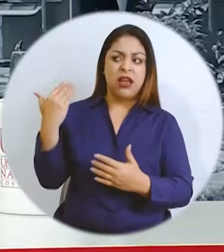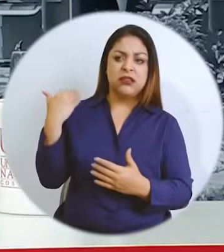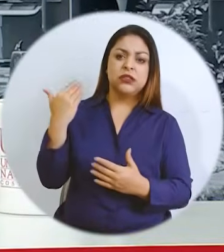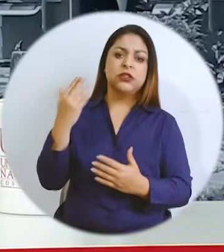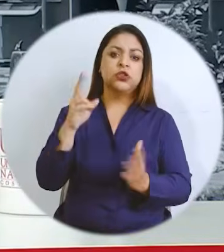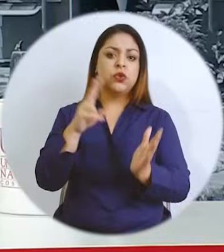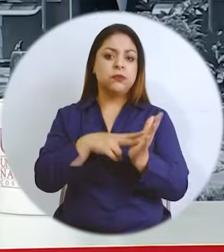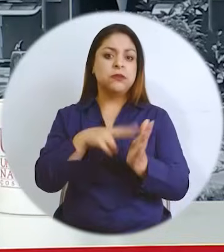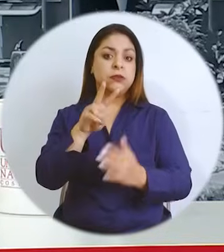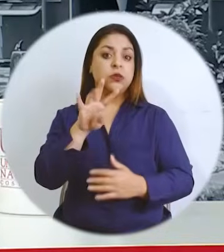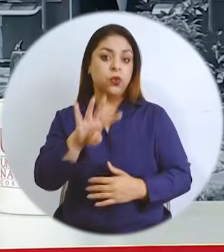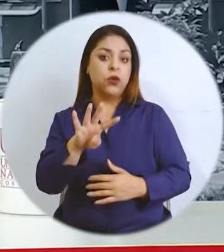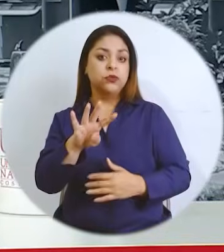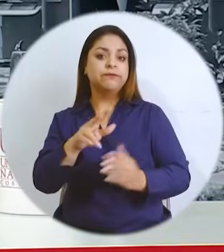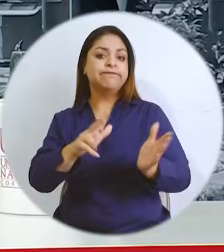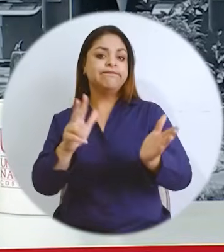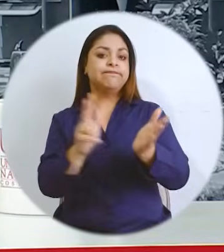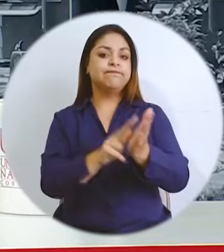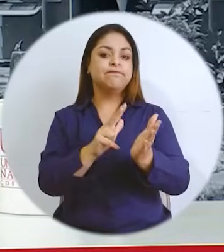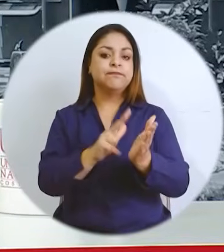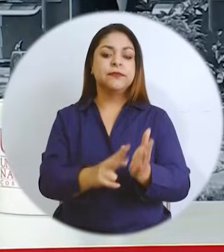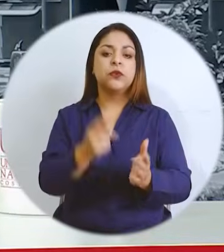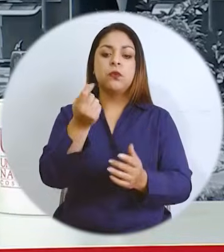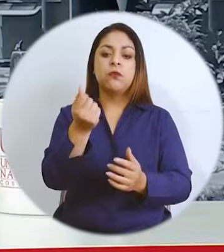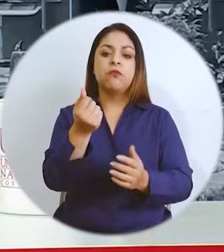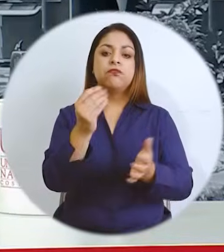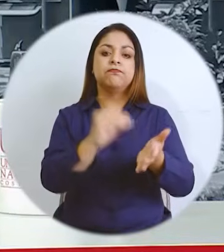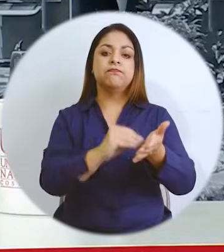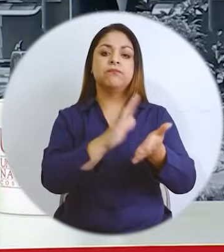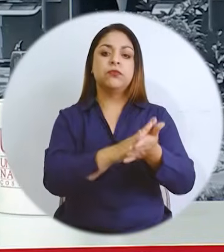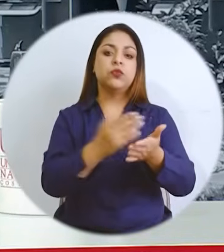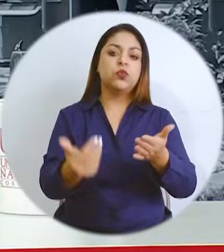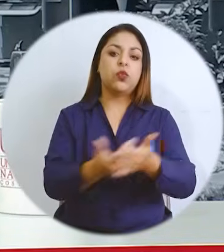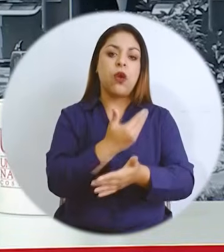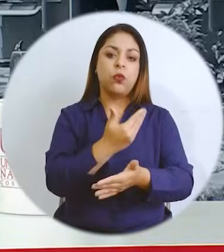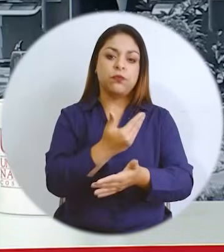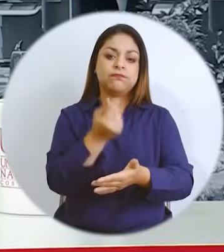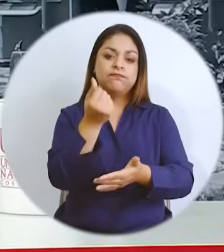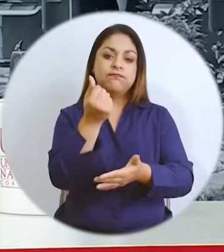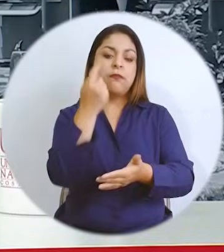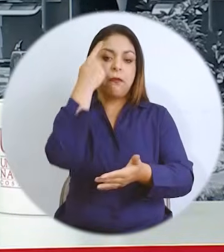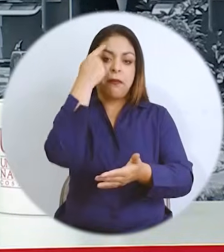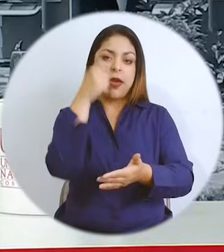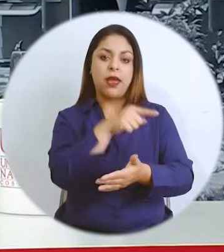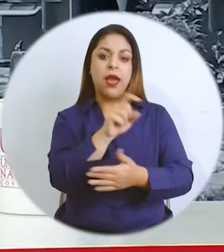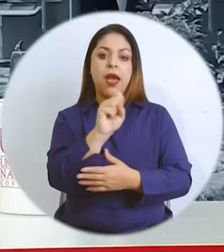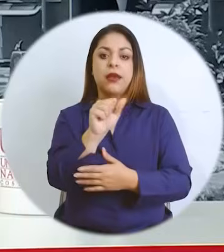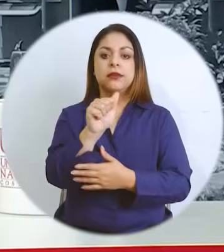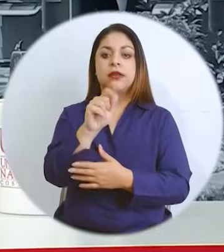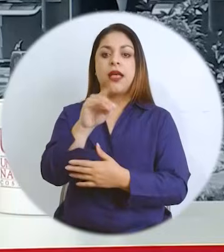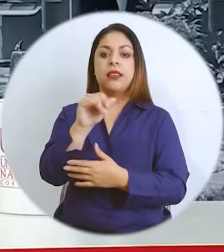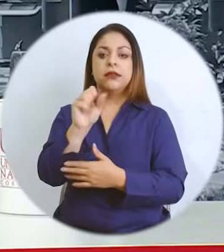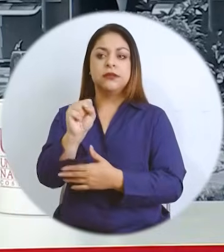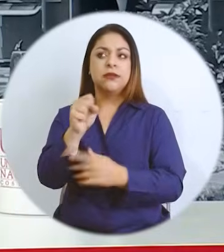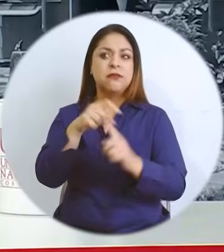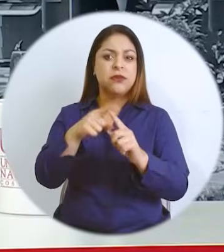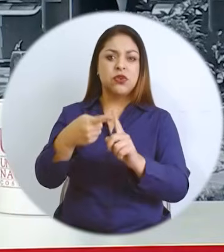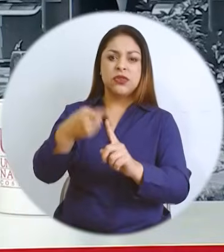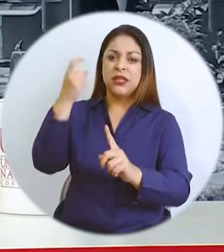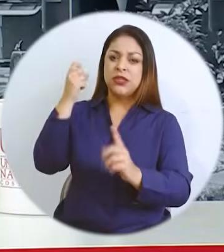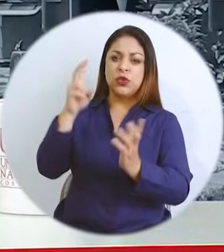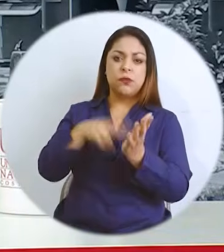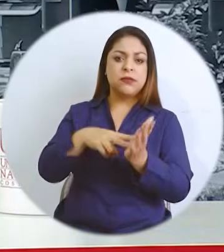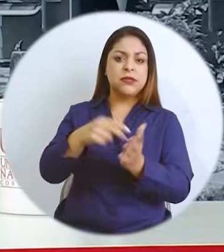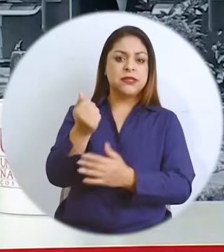en el 2024 que fue aprobada una tarifa nueva para las asadas, desde el 2016